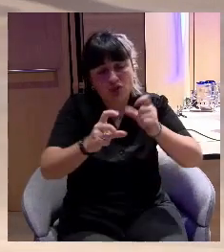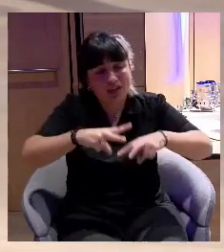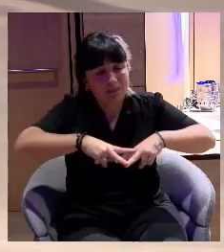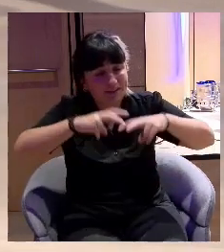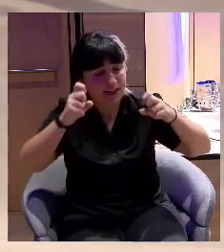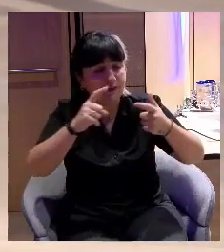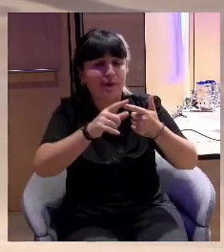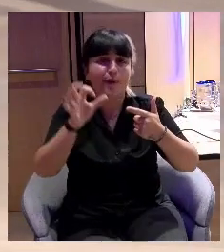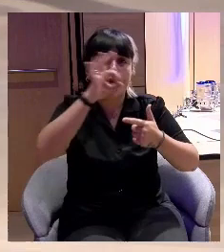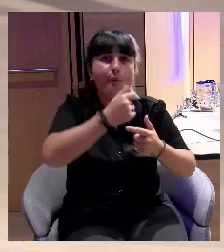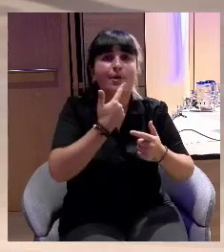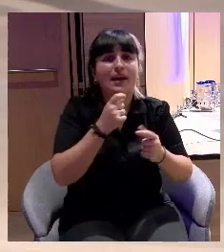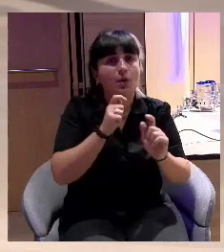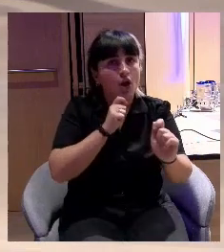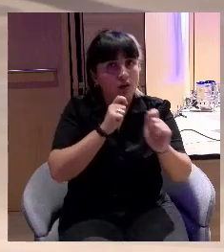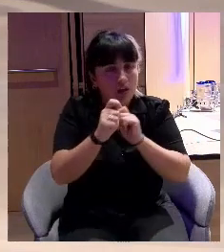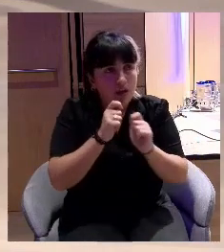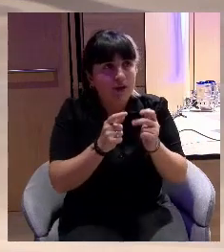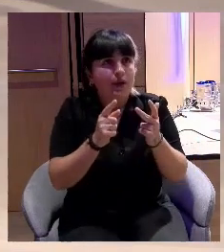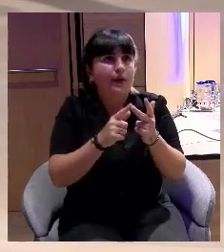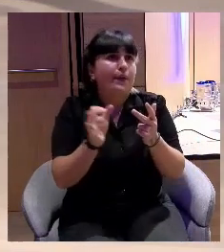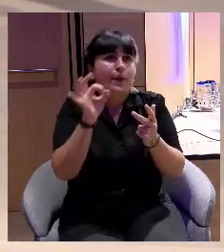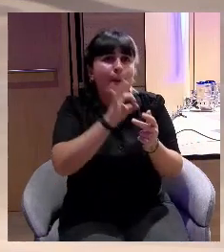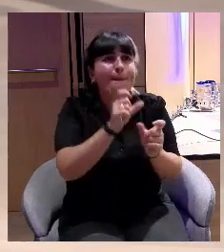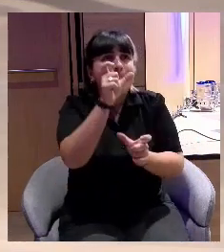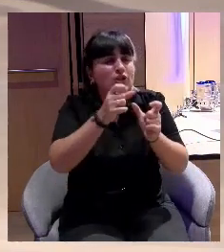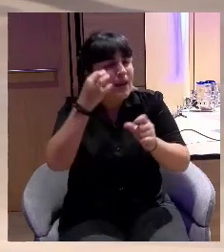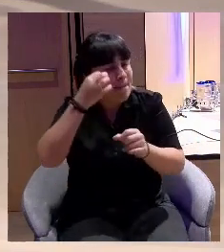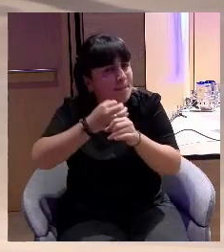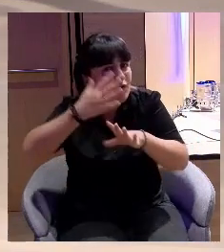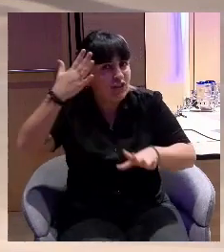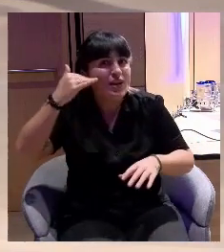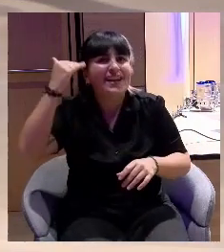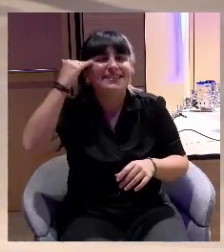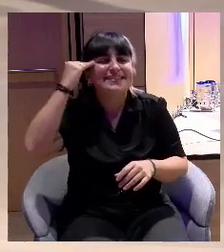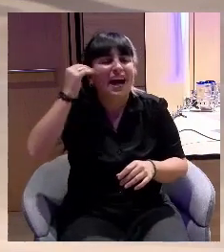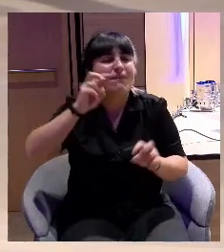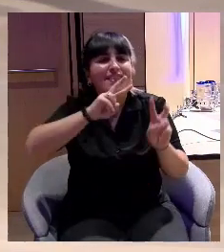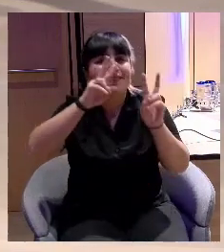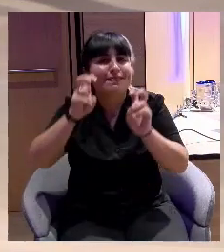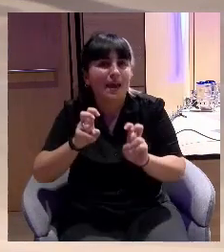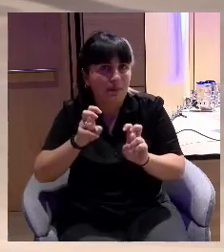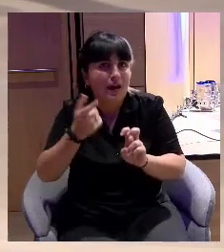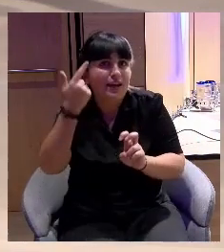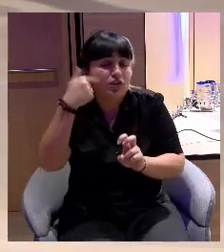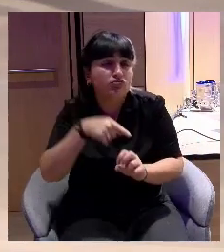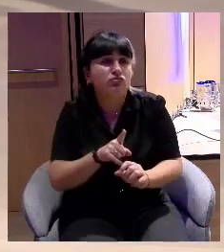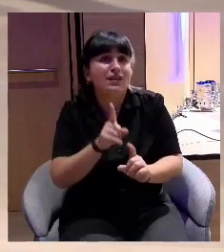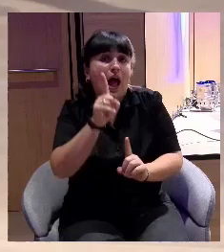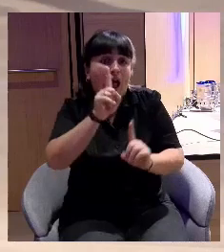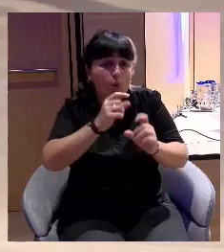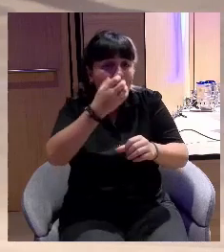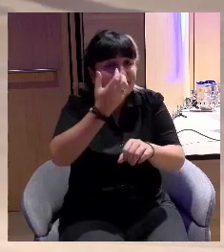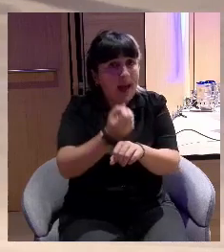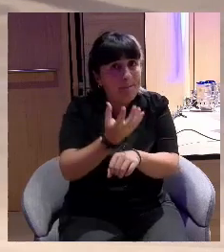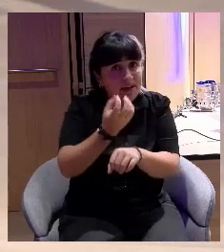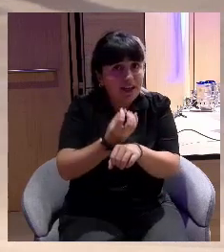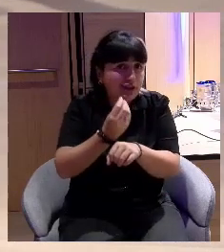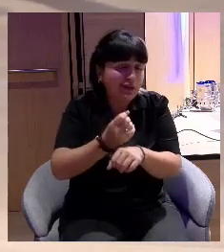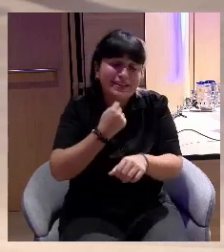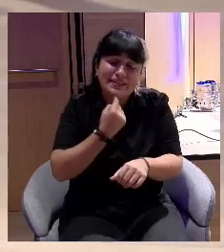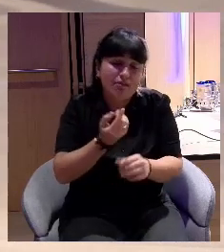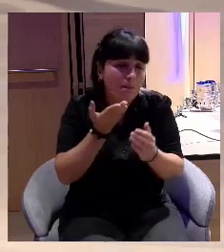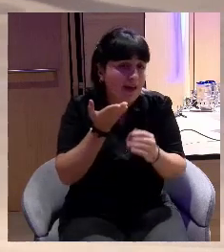o un posteo, o lo que sea, que eso es lo que es consumido por un montón de lectores, eso me parece una opción bastante